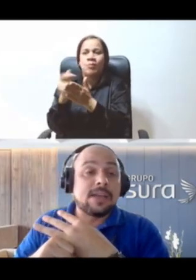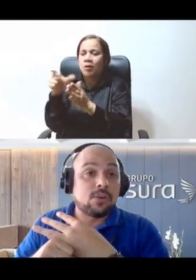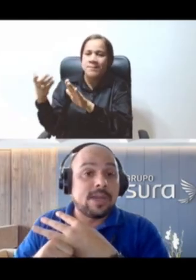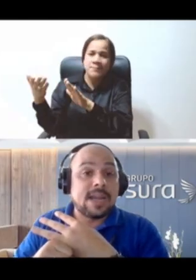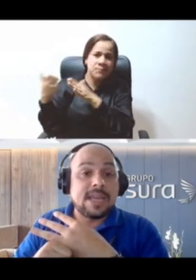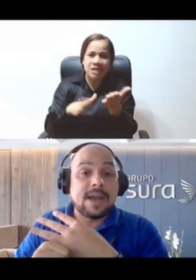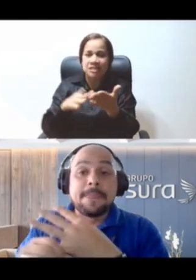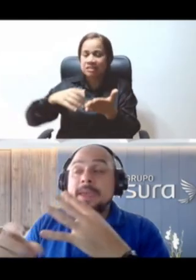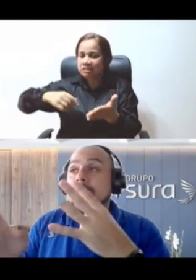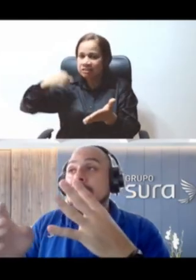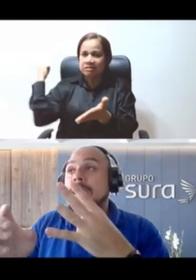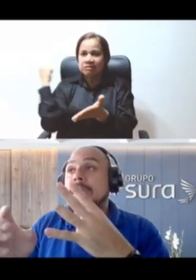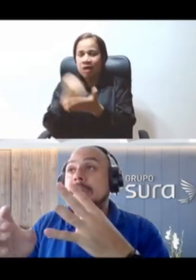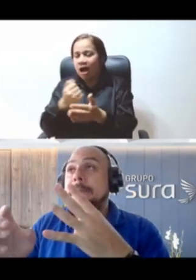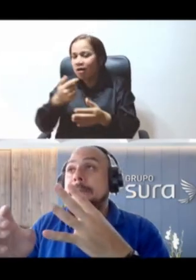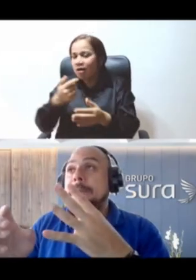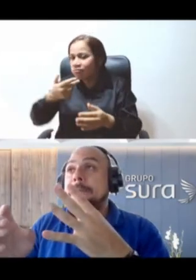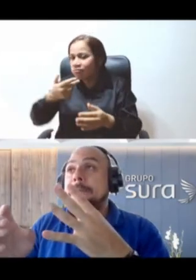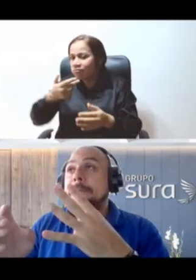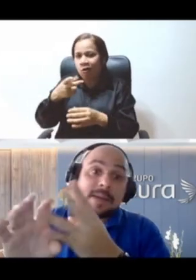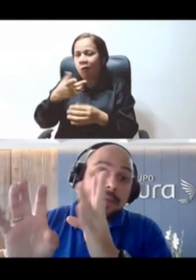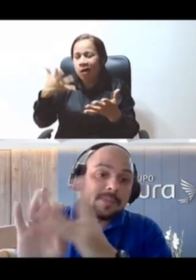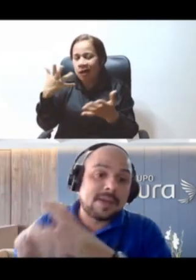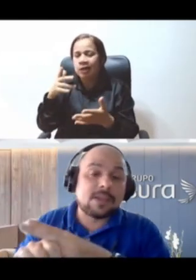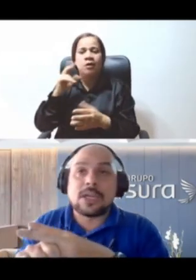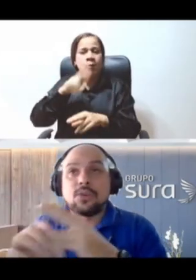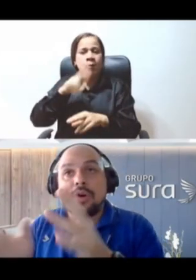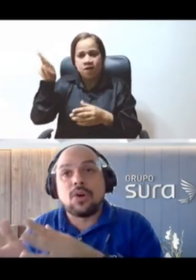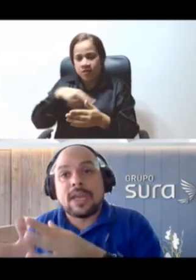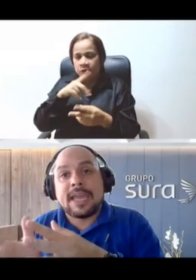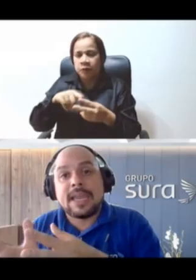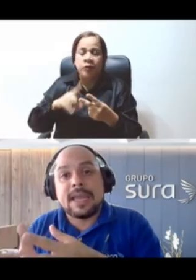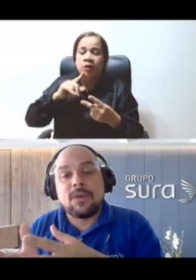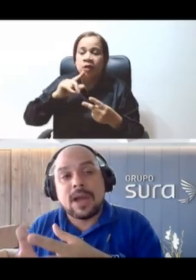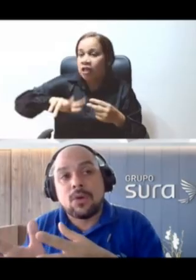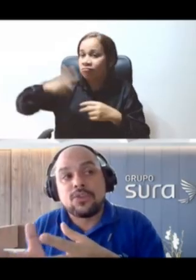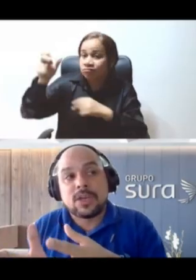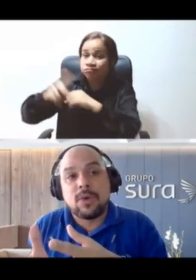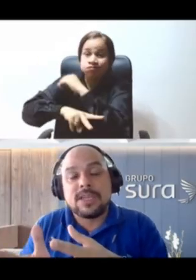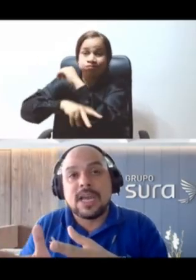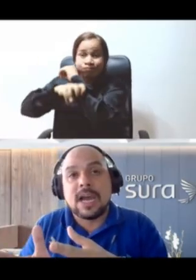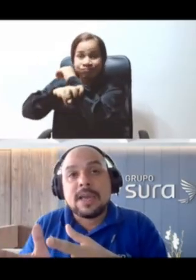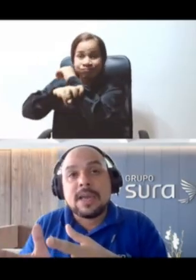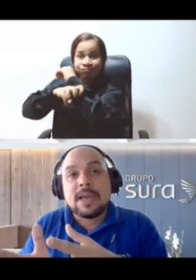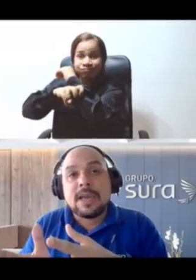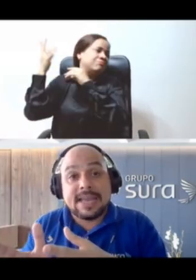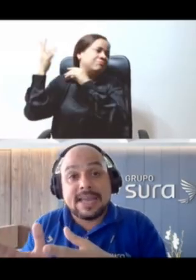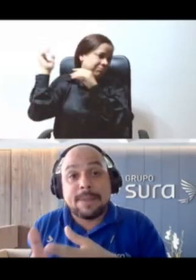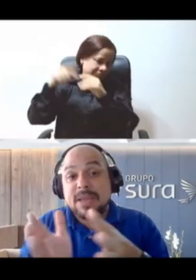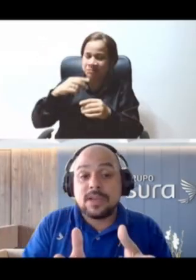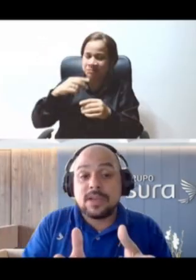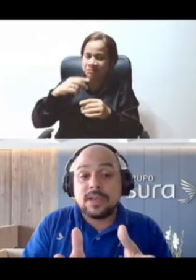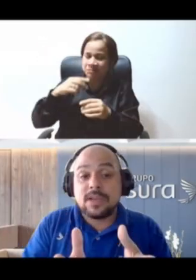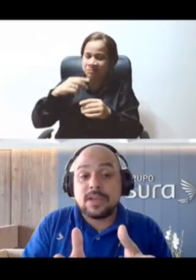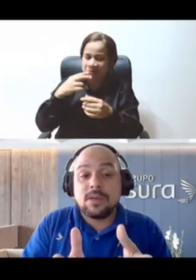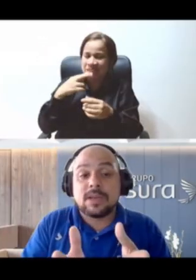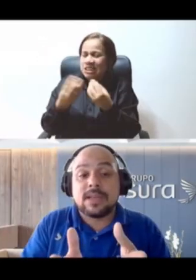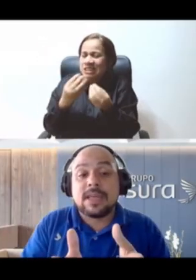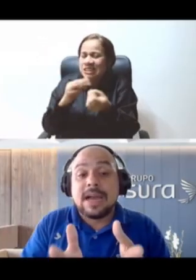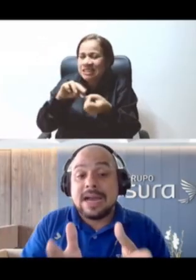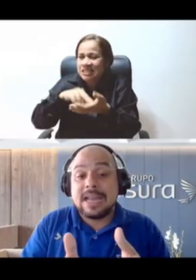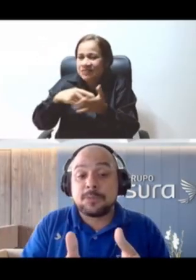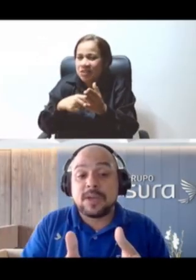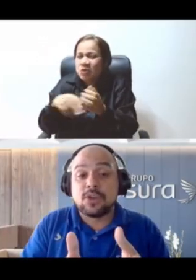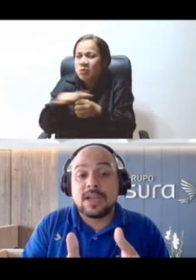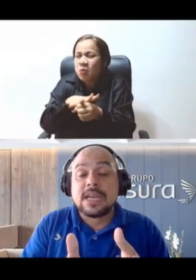de nuestra soberanía. Robar también es mandado. O sea, todo lo que genere una consecuencia genera privación